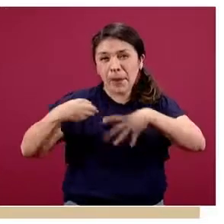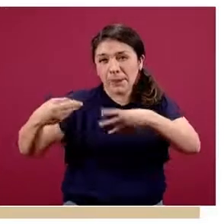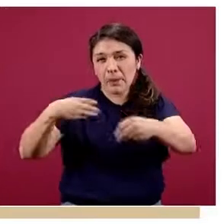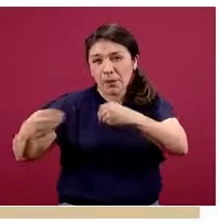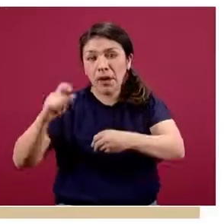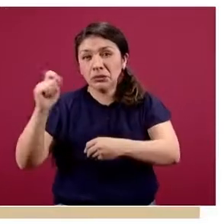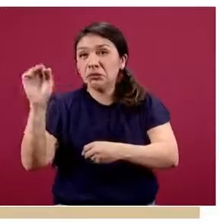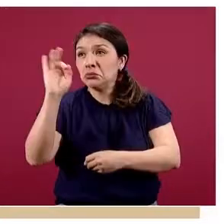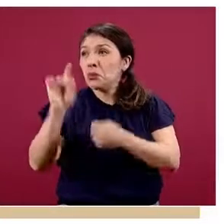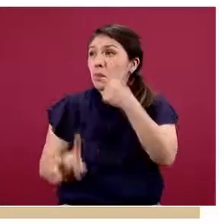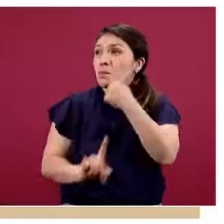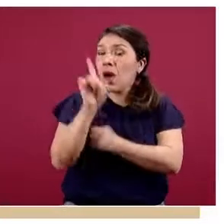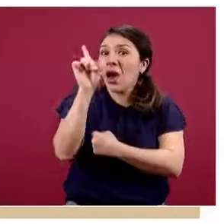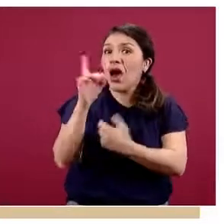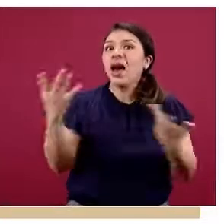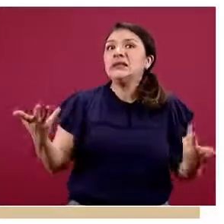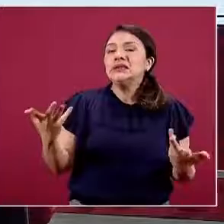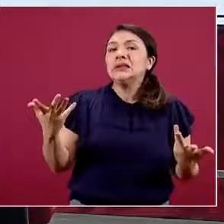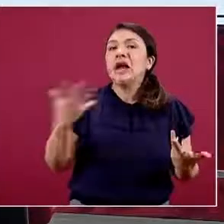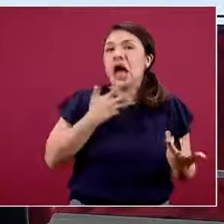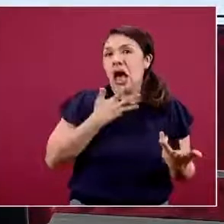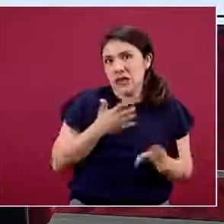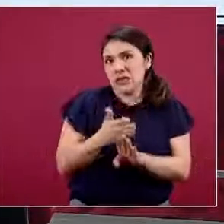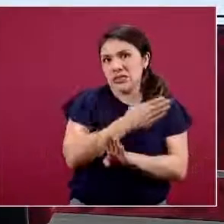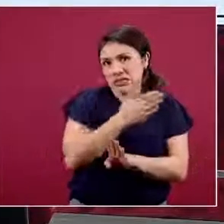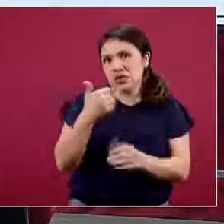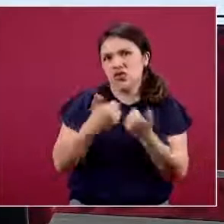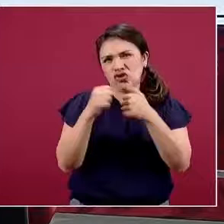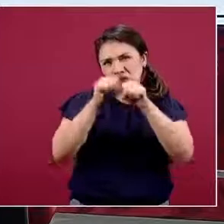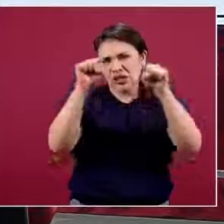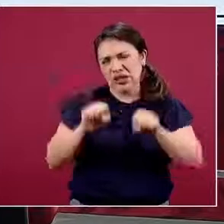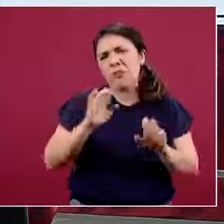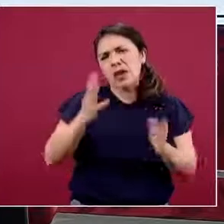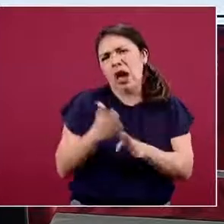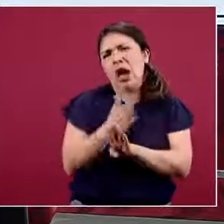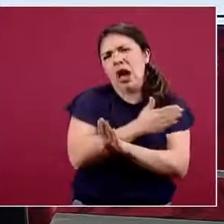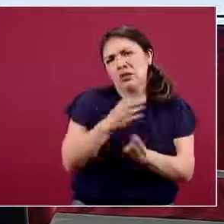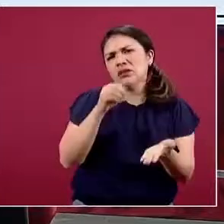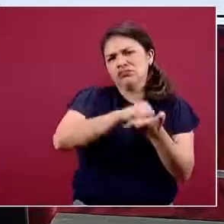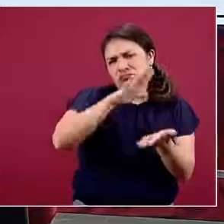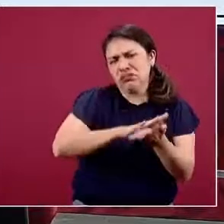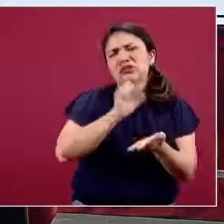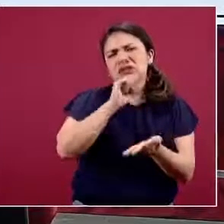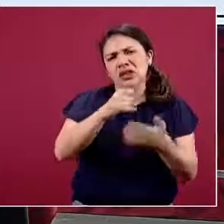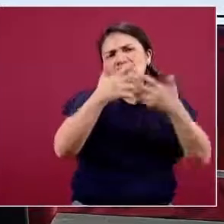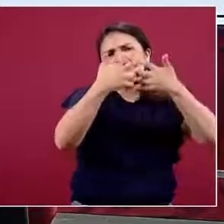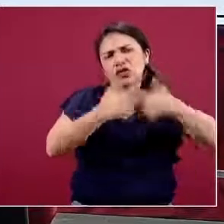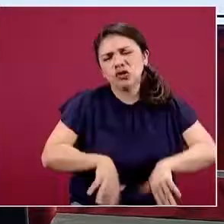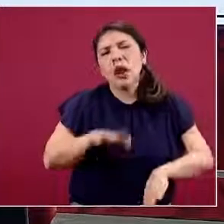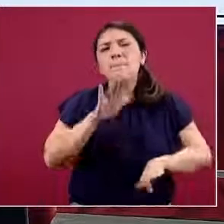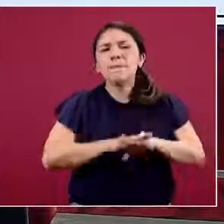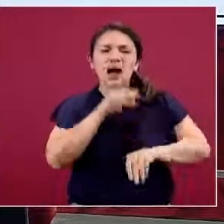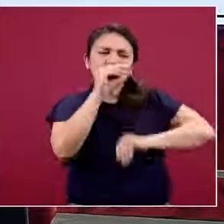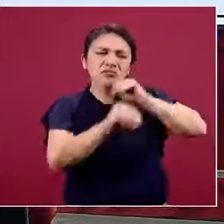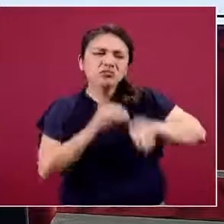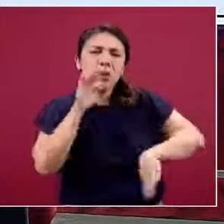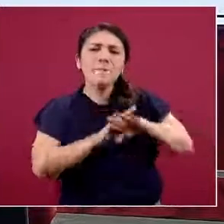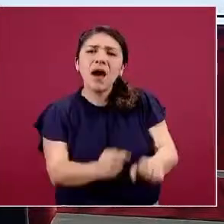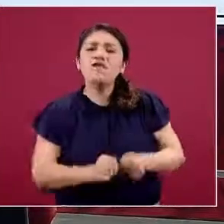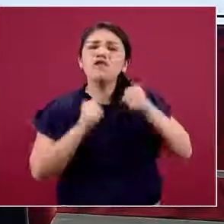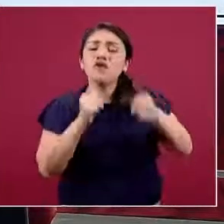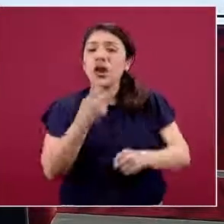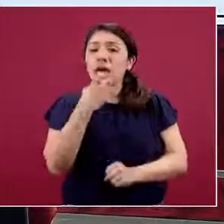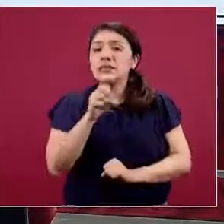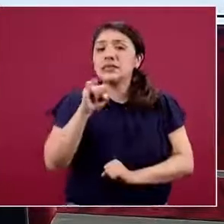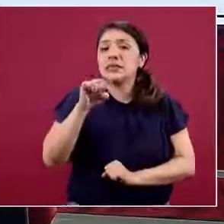después de un desastre. Por supuesto que ya existía el sistema estaba funcionando y lo que se hizo fue fortalecer al CISBER